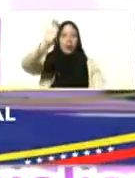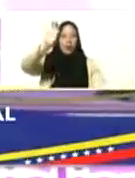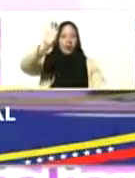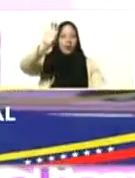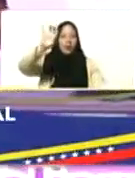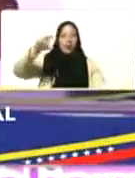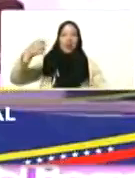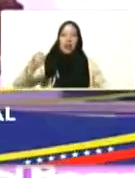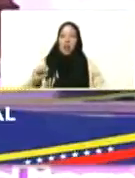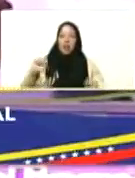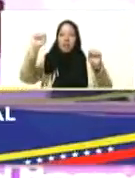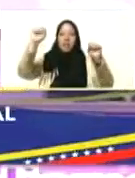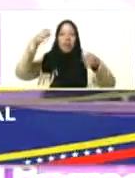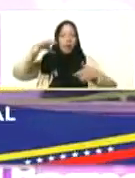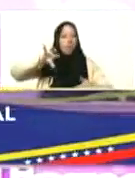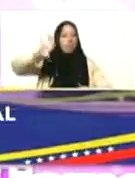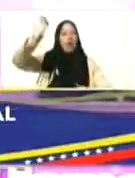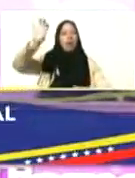¡Y viva la patria!